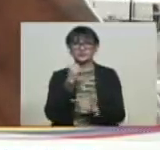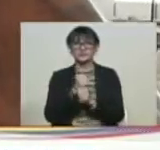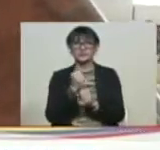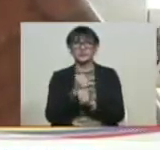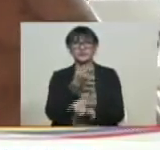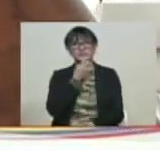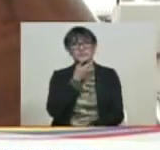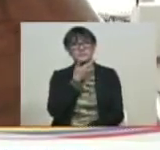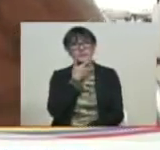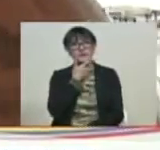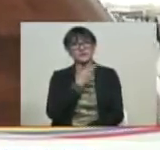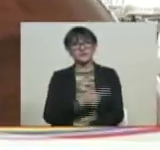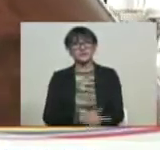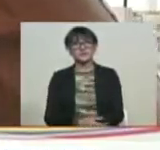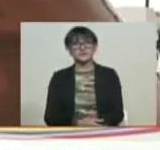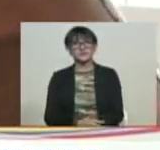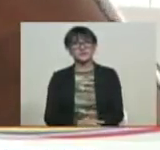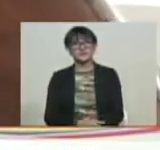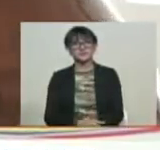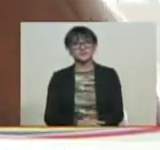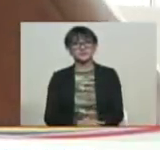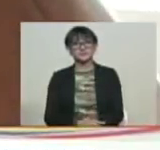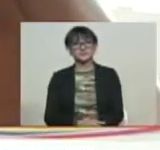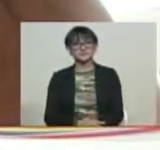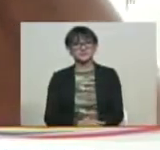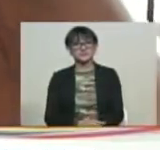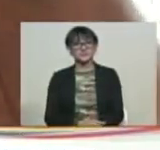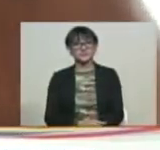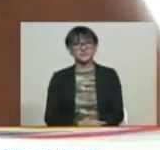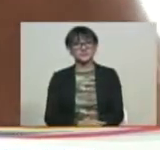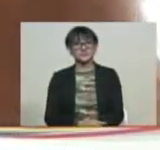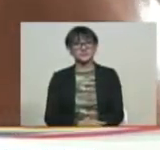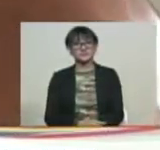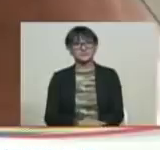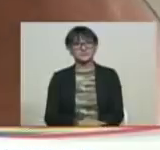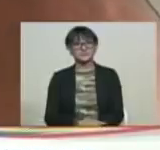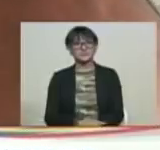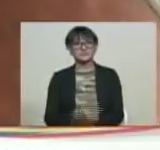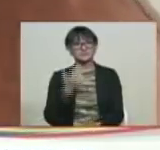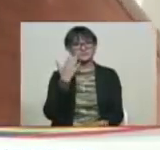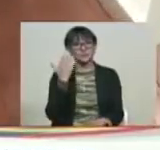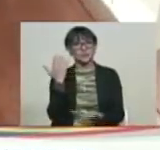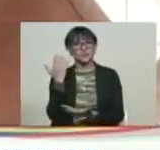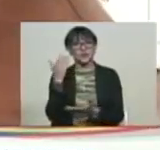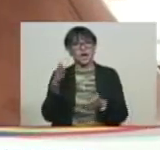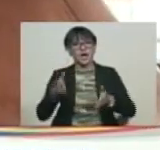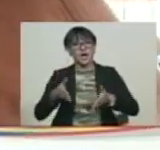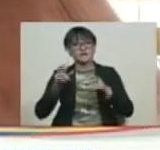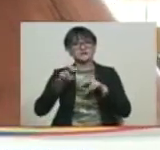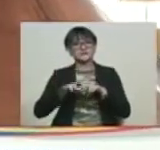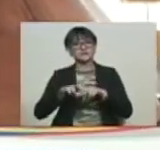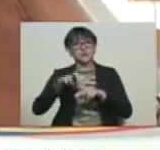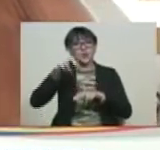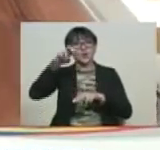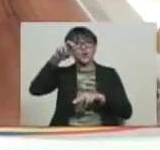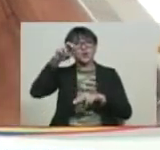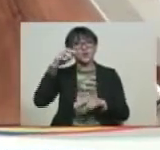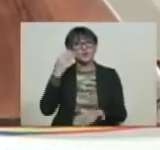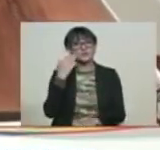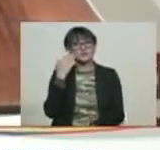bello, verdaderamente. ¿Qué me puedes contar de la obra, Gregory? En esta zona que es el hall de ascensores de la